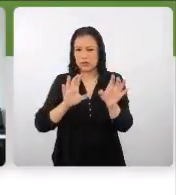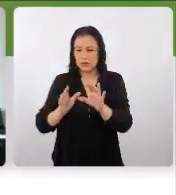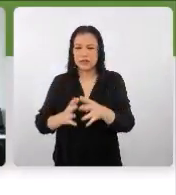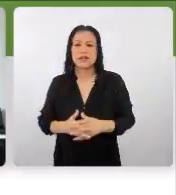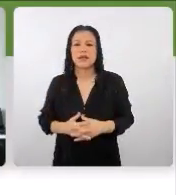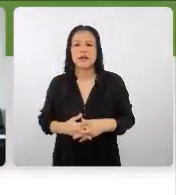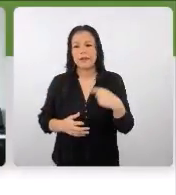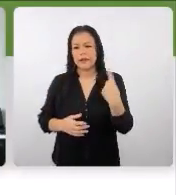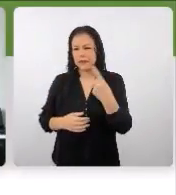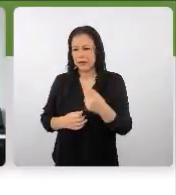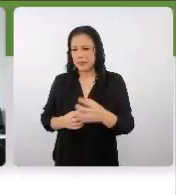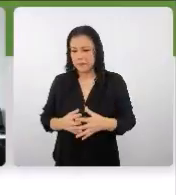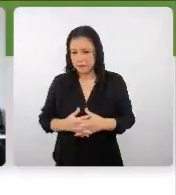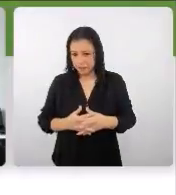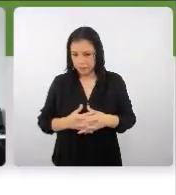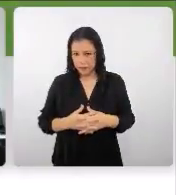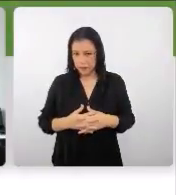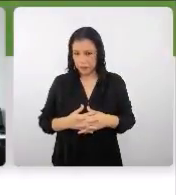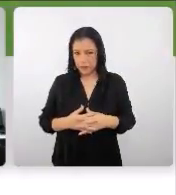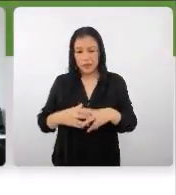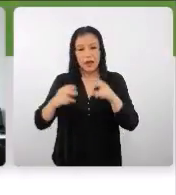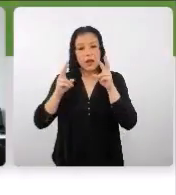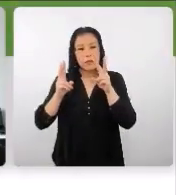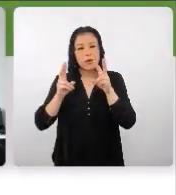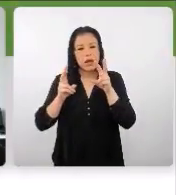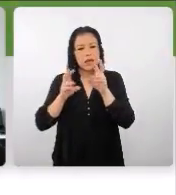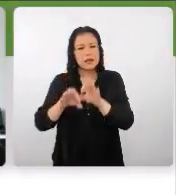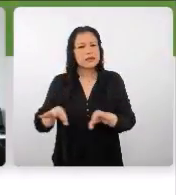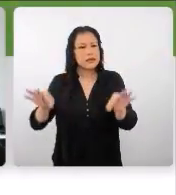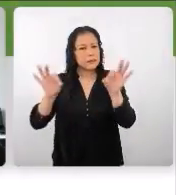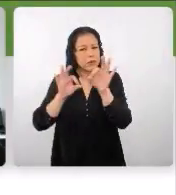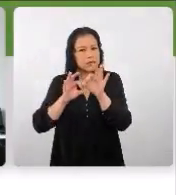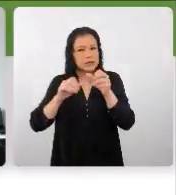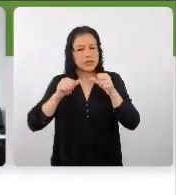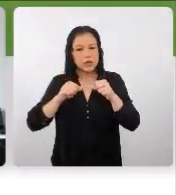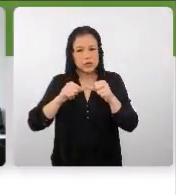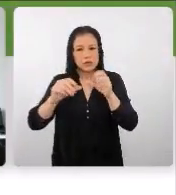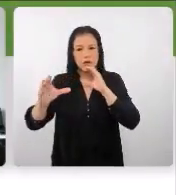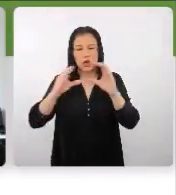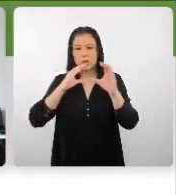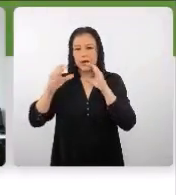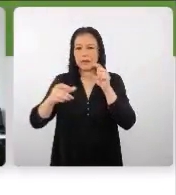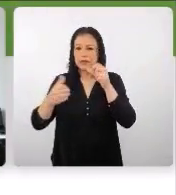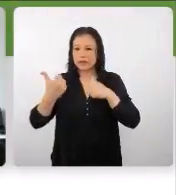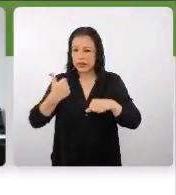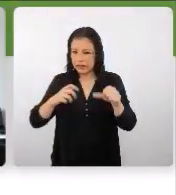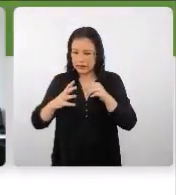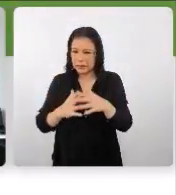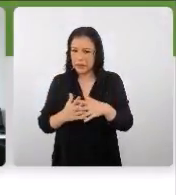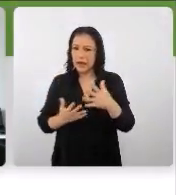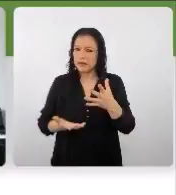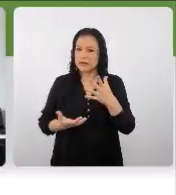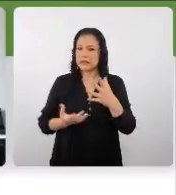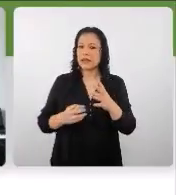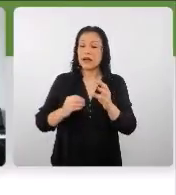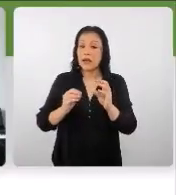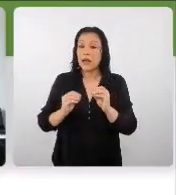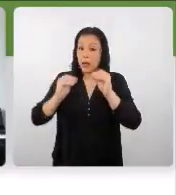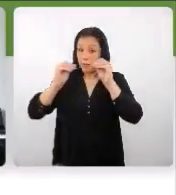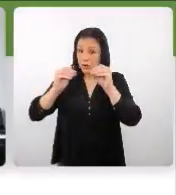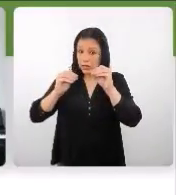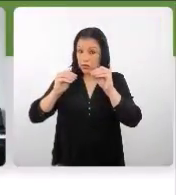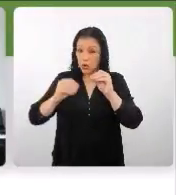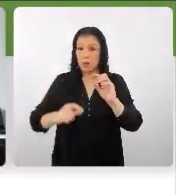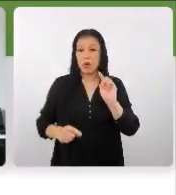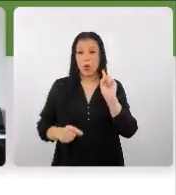general. Por ello es clave, en ese sentido, continuar comunicando este tipo de actividades que en realidad están posicionando como